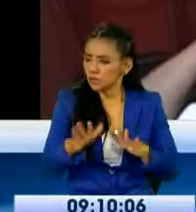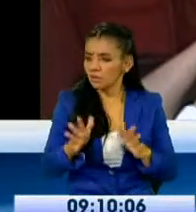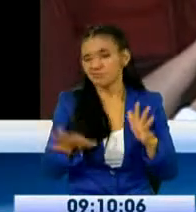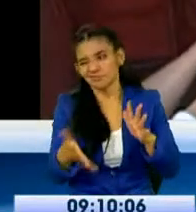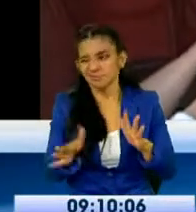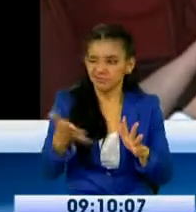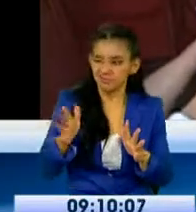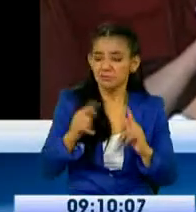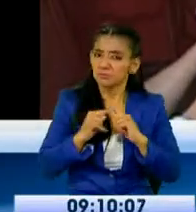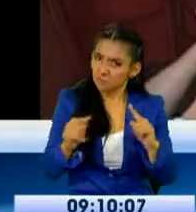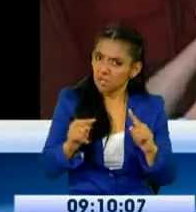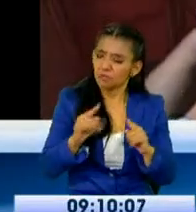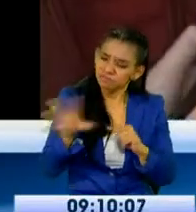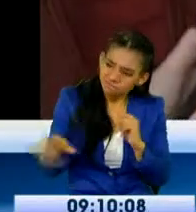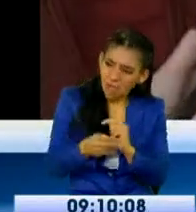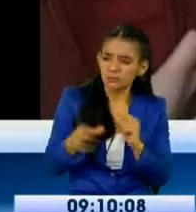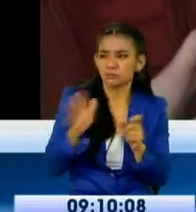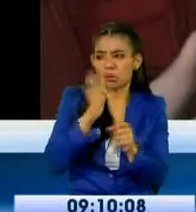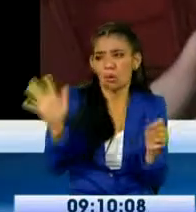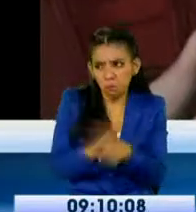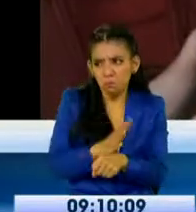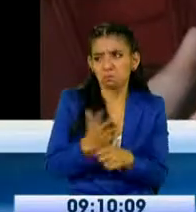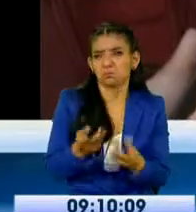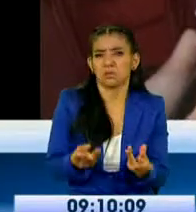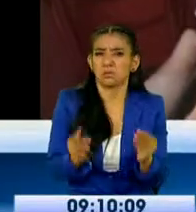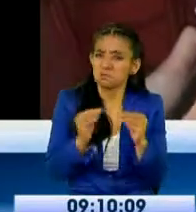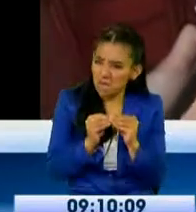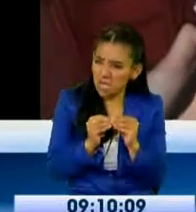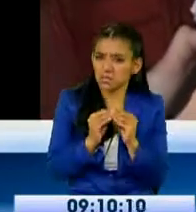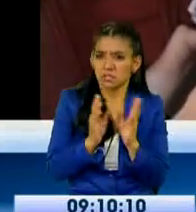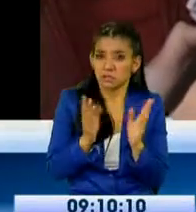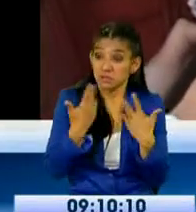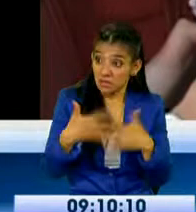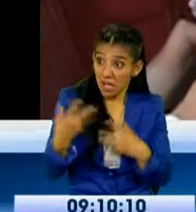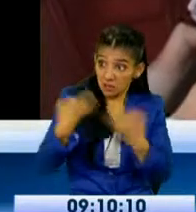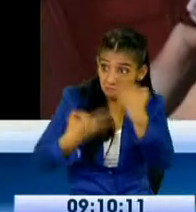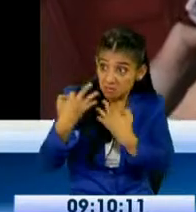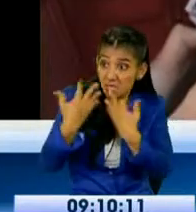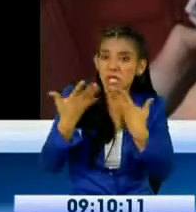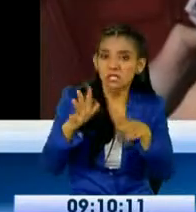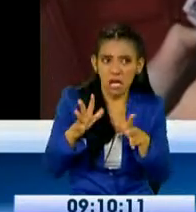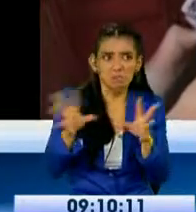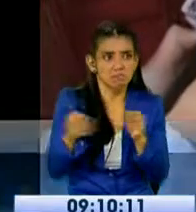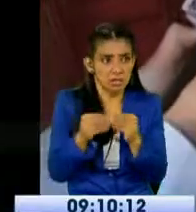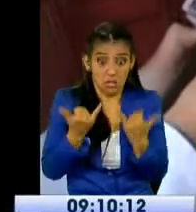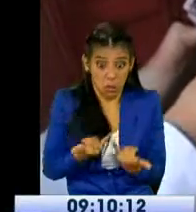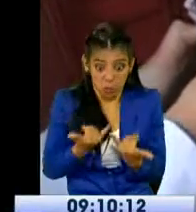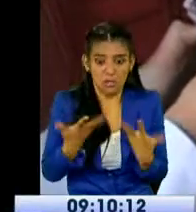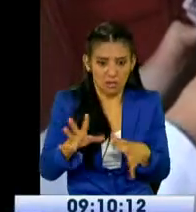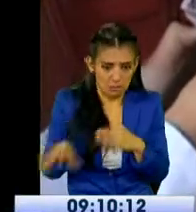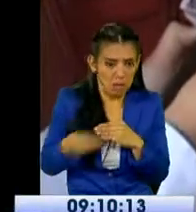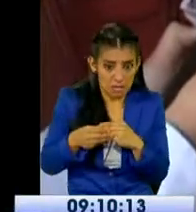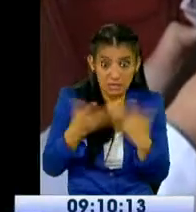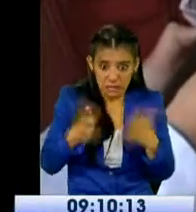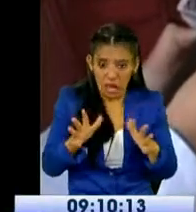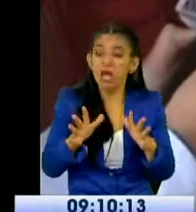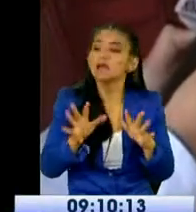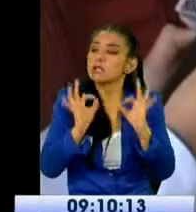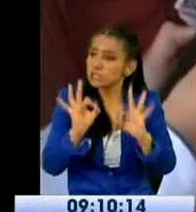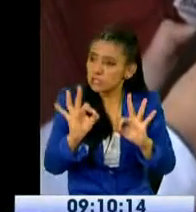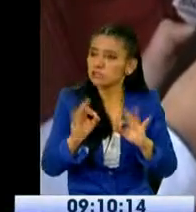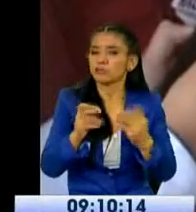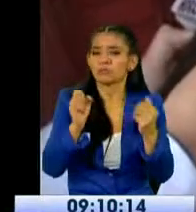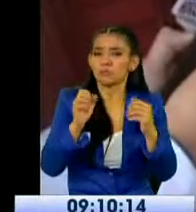algo algo pero tenemos que a completar más poner más a lo que ya no están instruyendo ahorita en este momento nos instruye Entonces